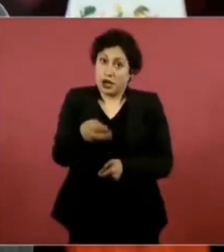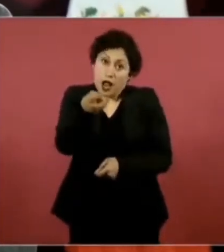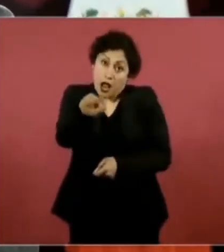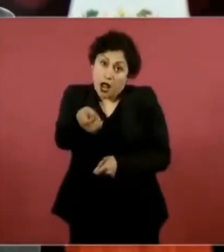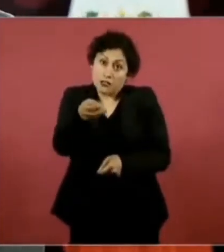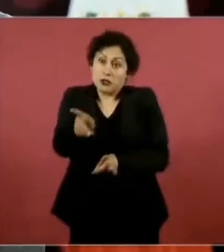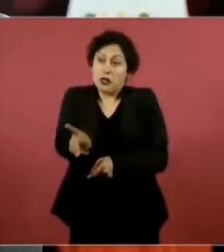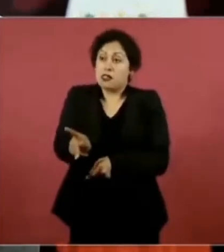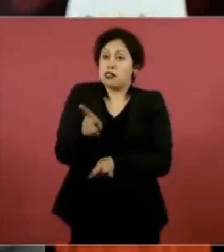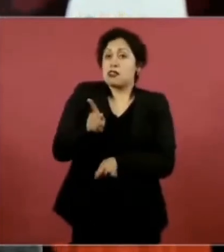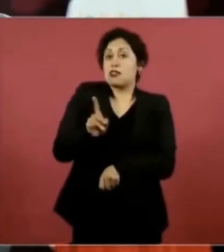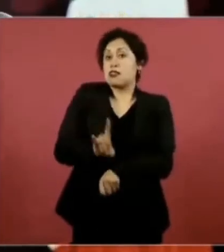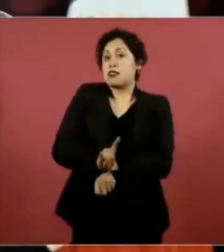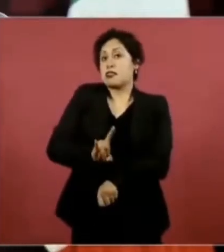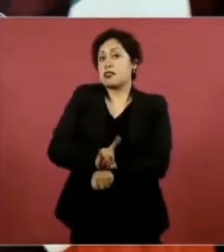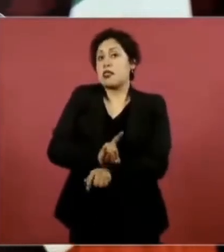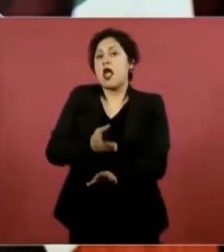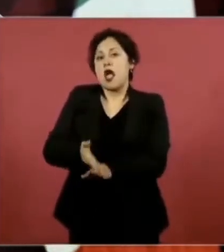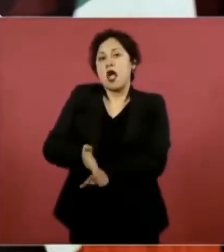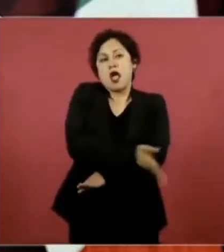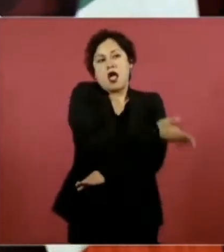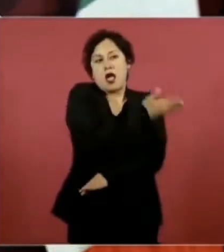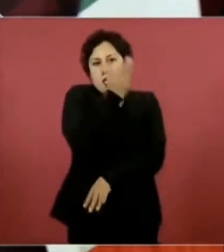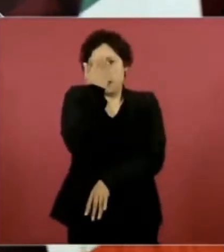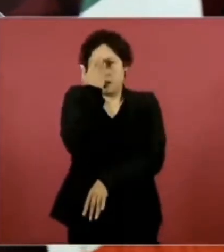de que se hablaba